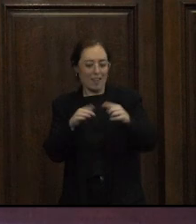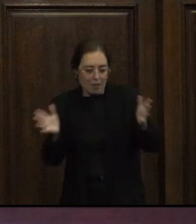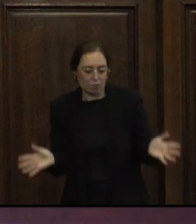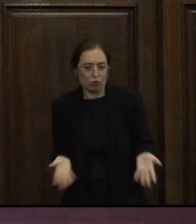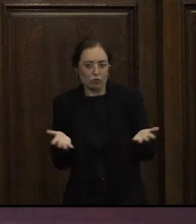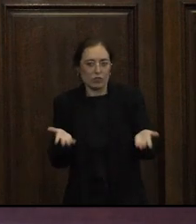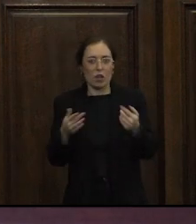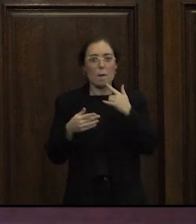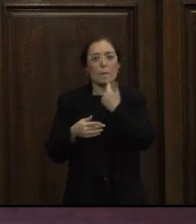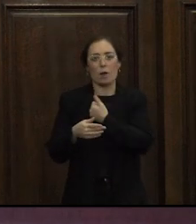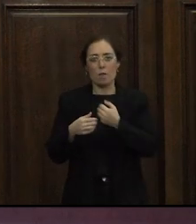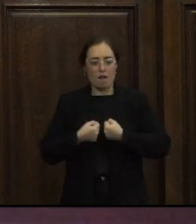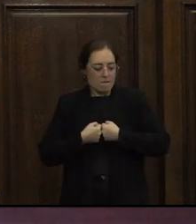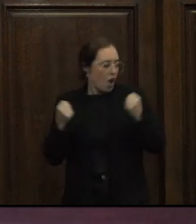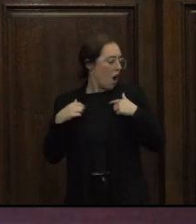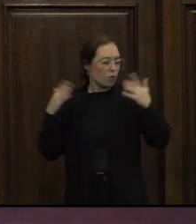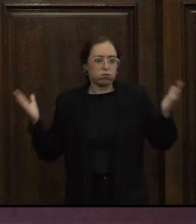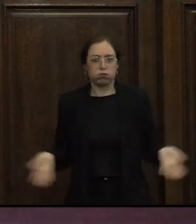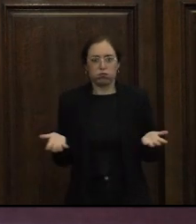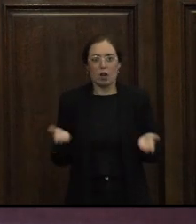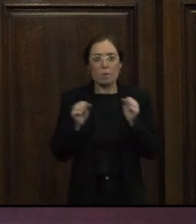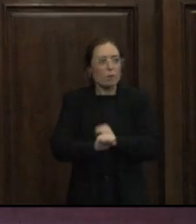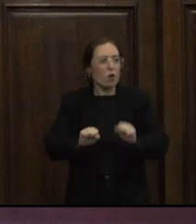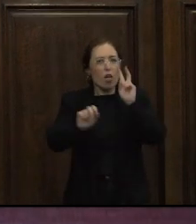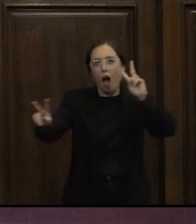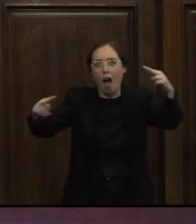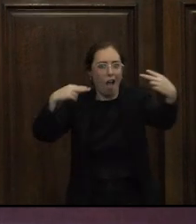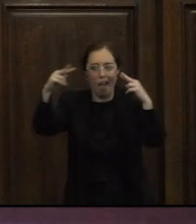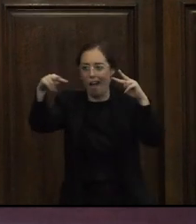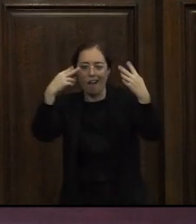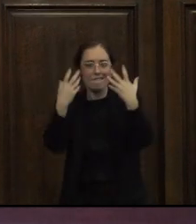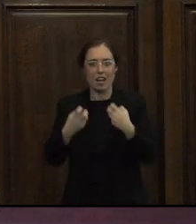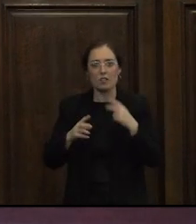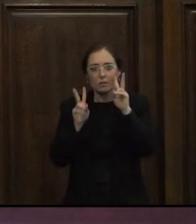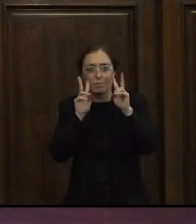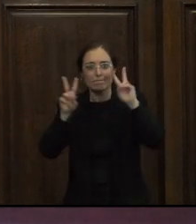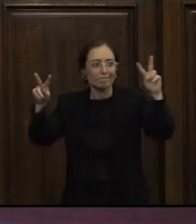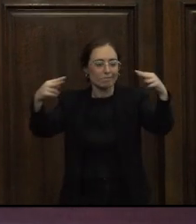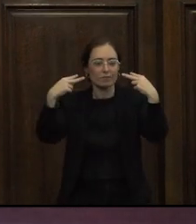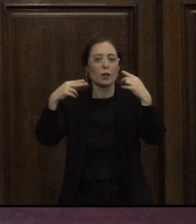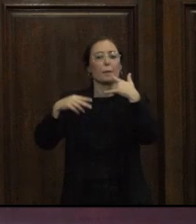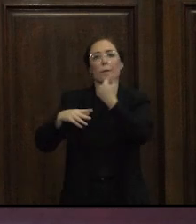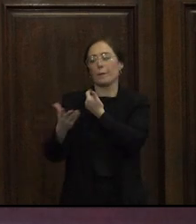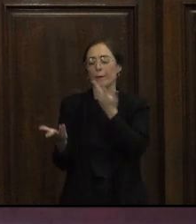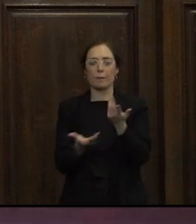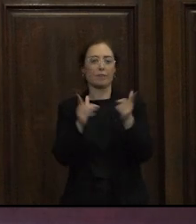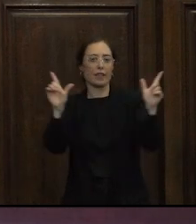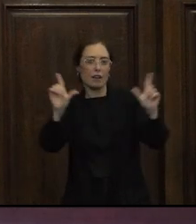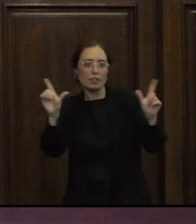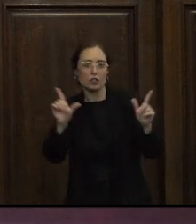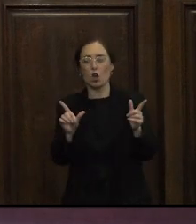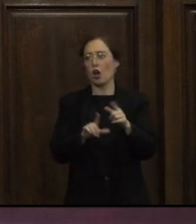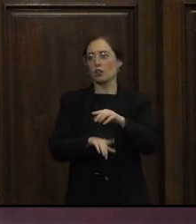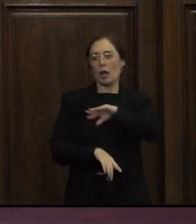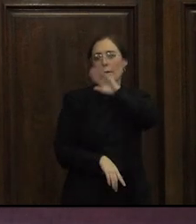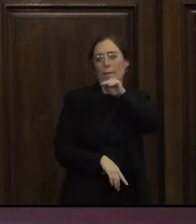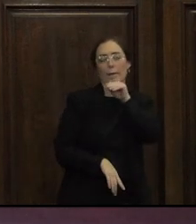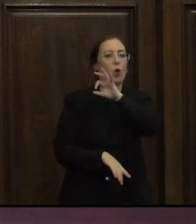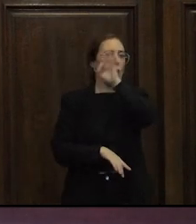deseo irresistible de hacerse visible. Estamos hablando de reality shows, de talk